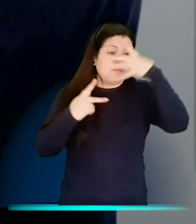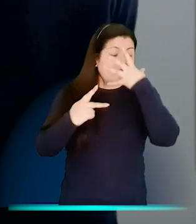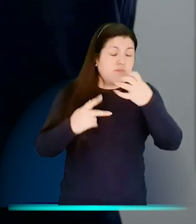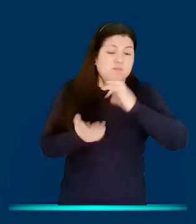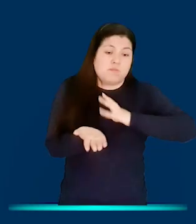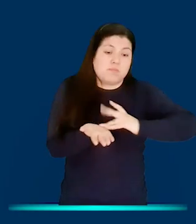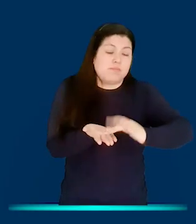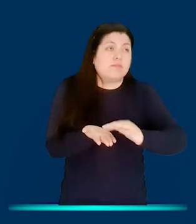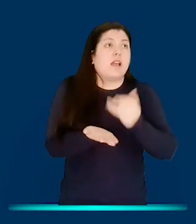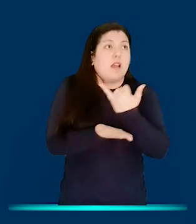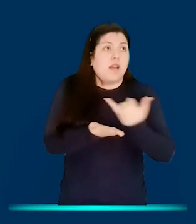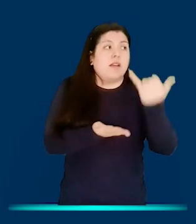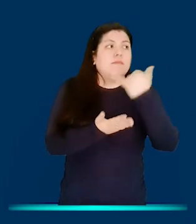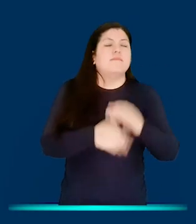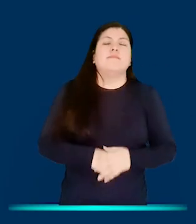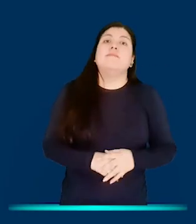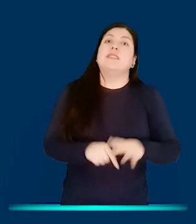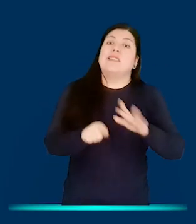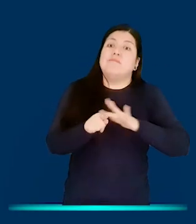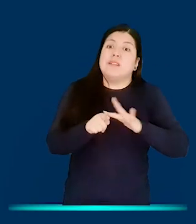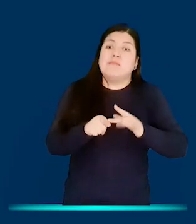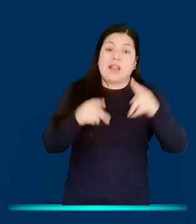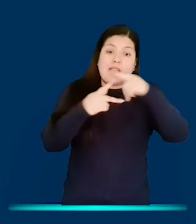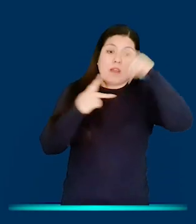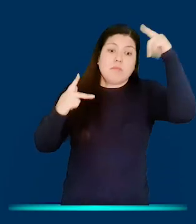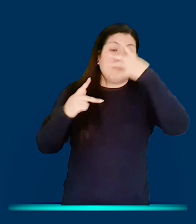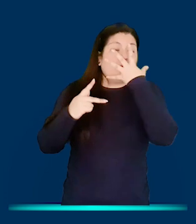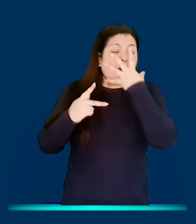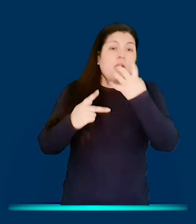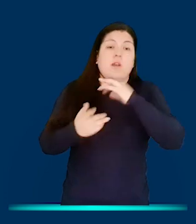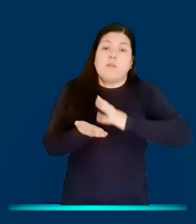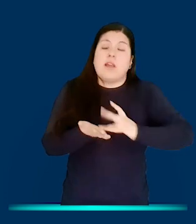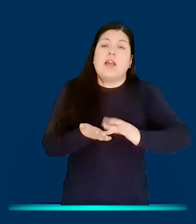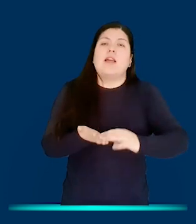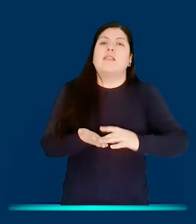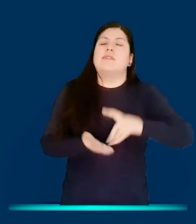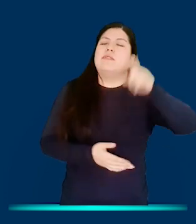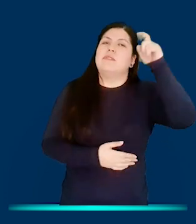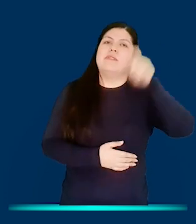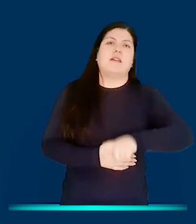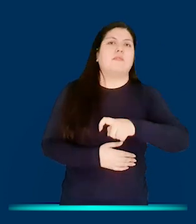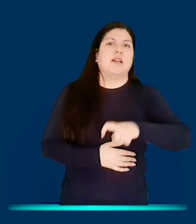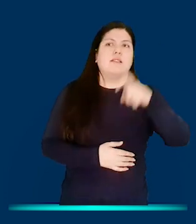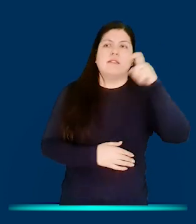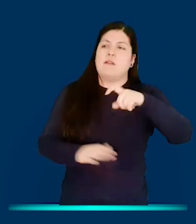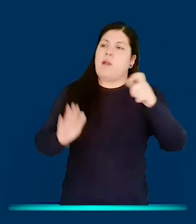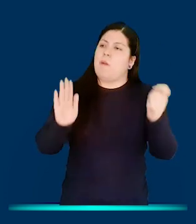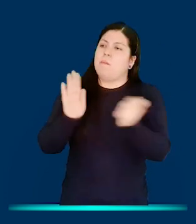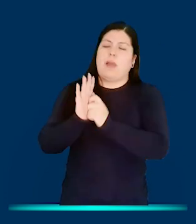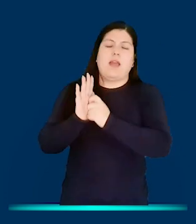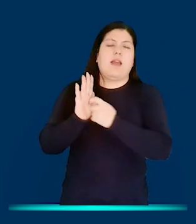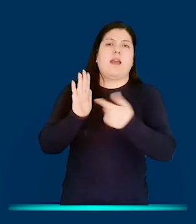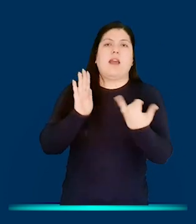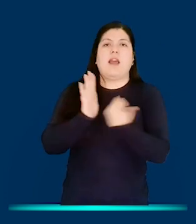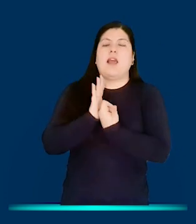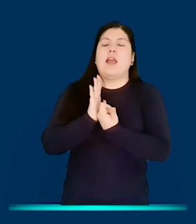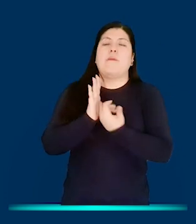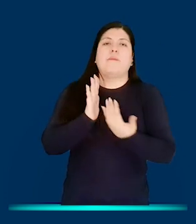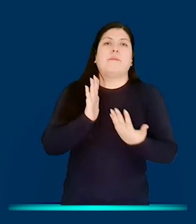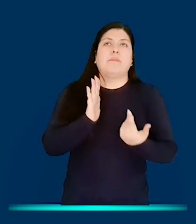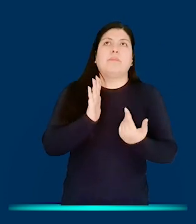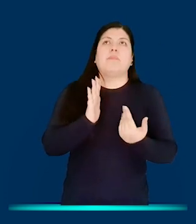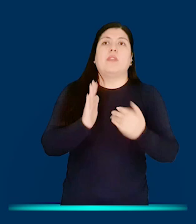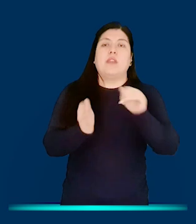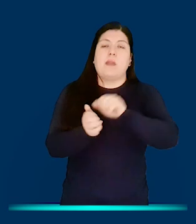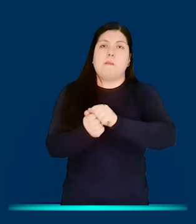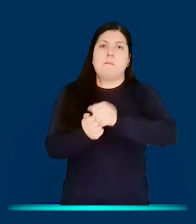en mesa. Establecer o implementar biometría en el país es un criterio o debe obedecer a